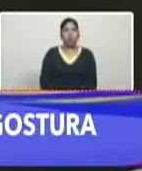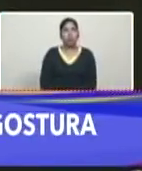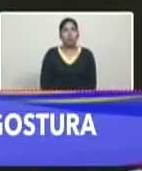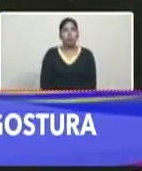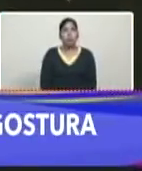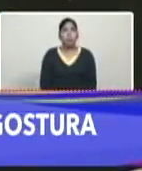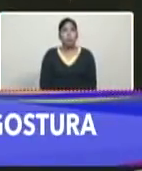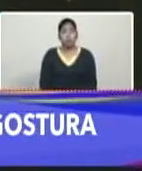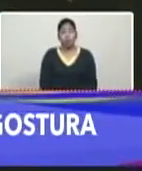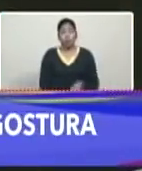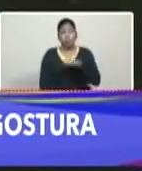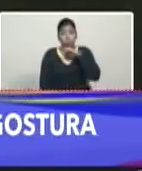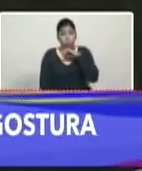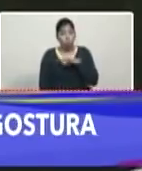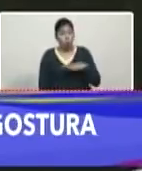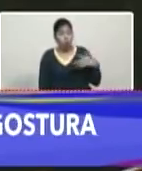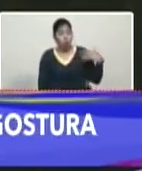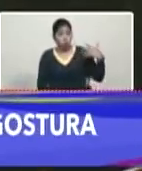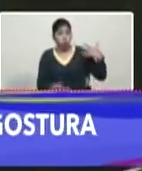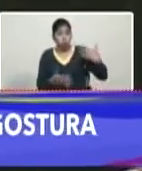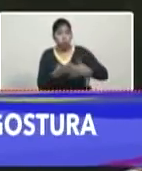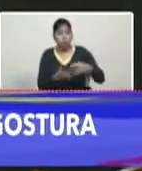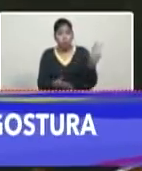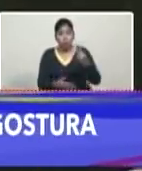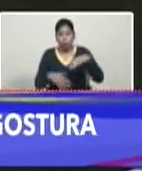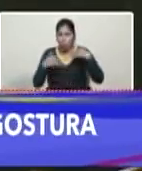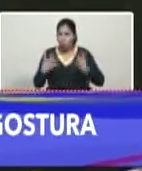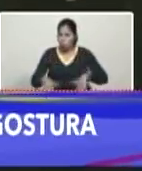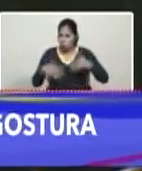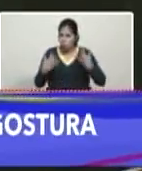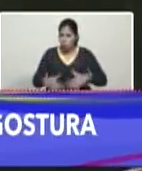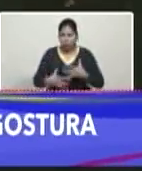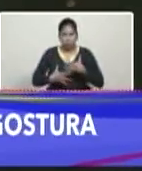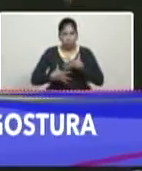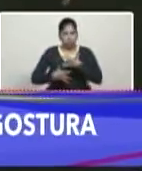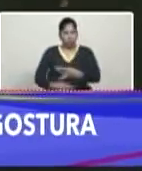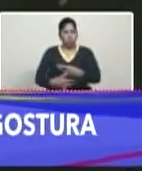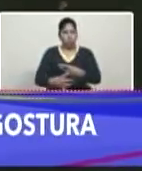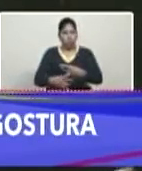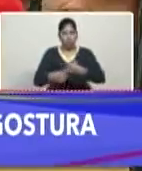Es grande la historia nuestra, mujer venezolana.